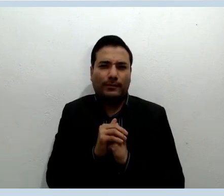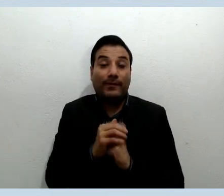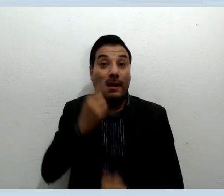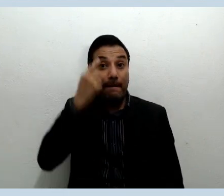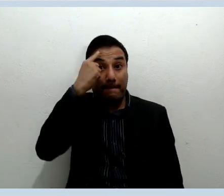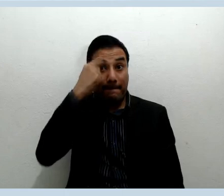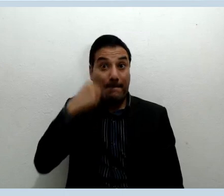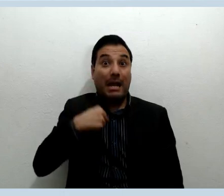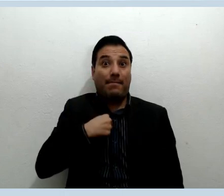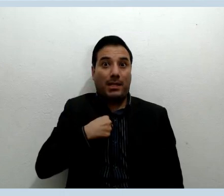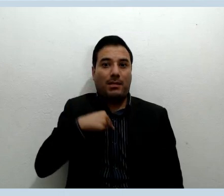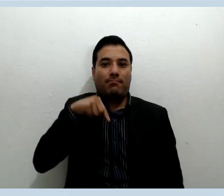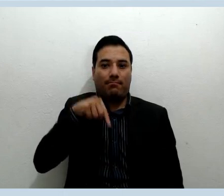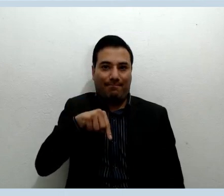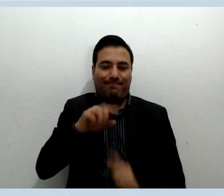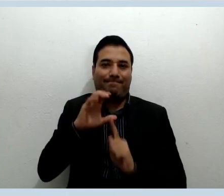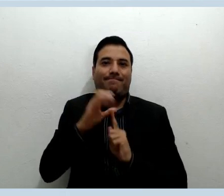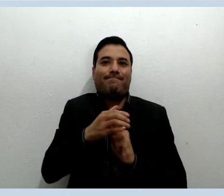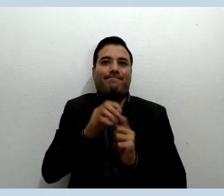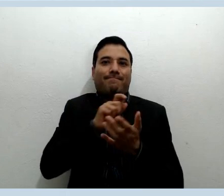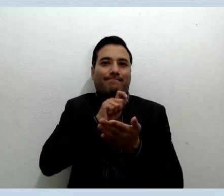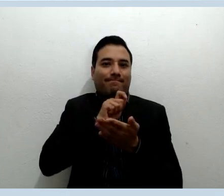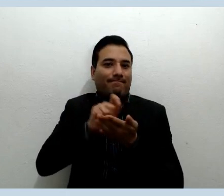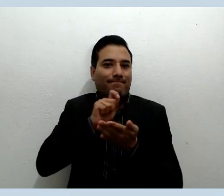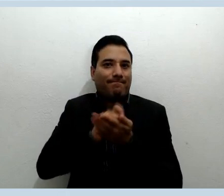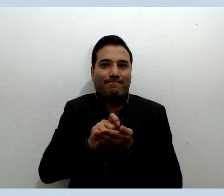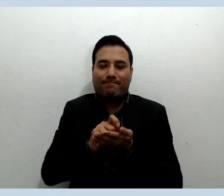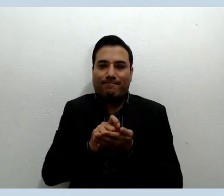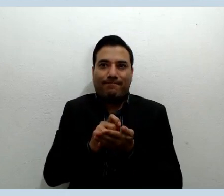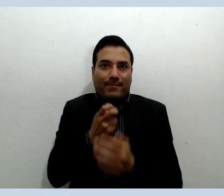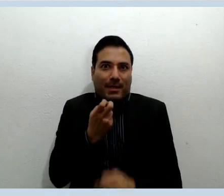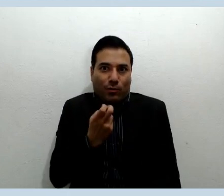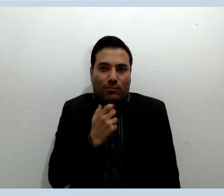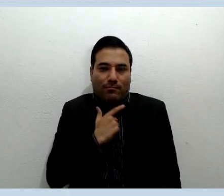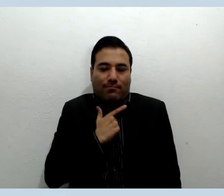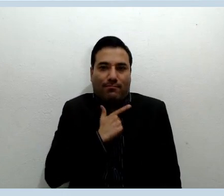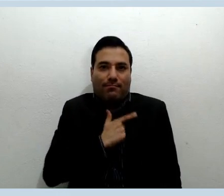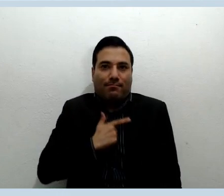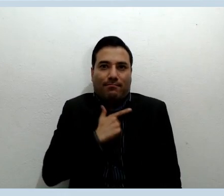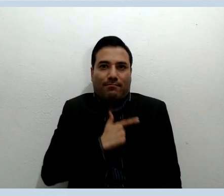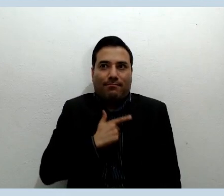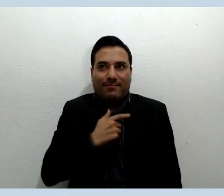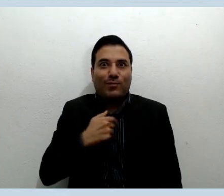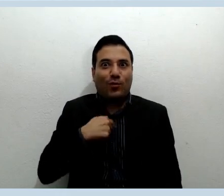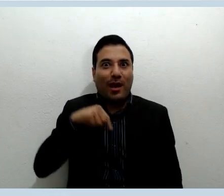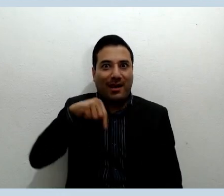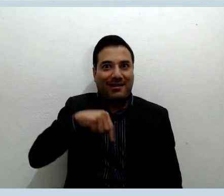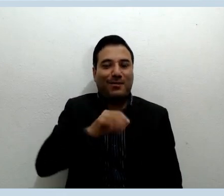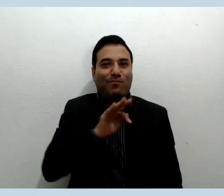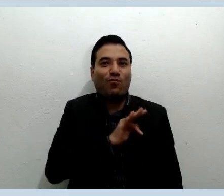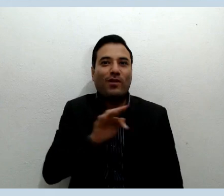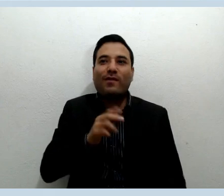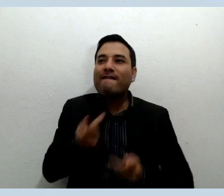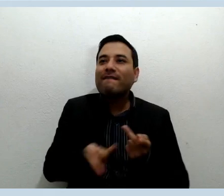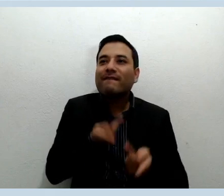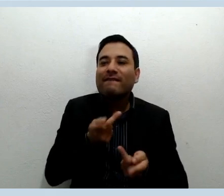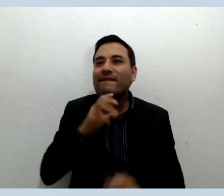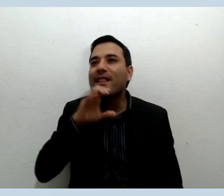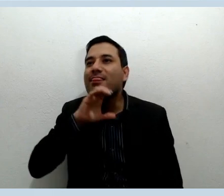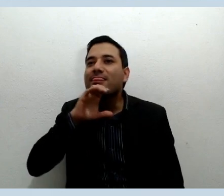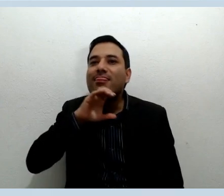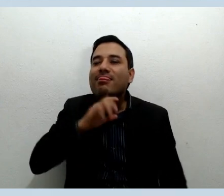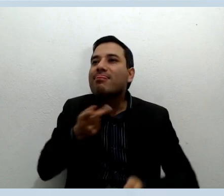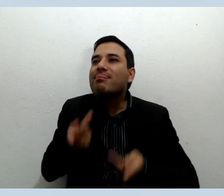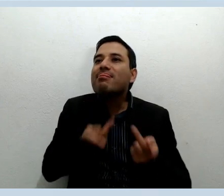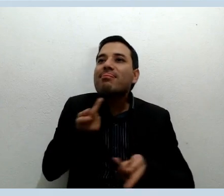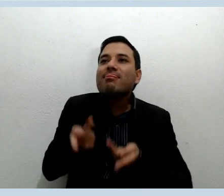es ha sido eso ha sido el permitirme honrar ese ser preguntona o ser curiosa y